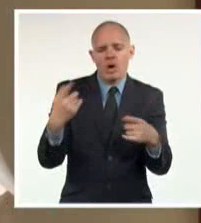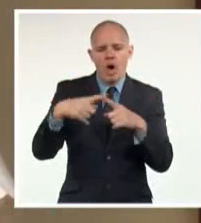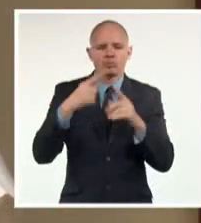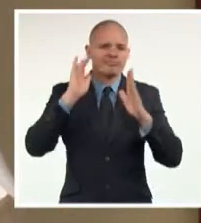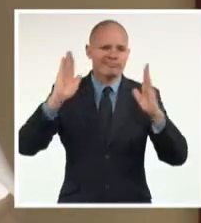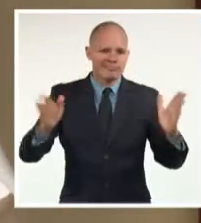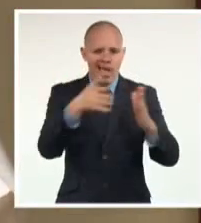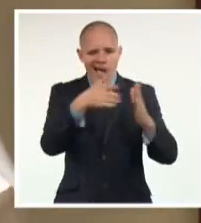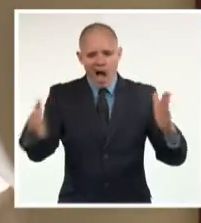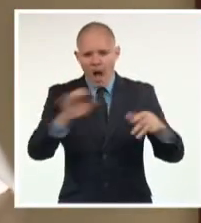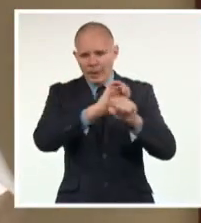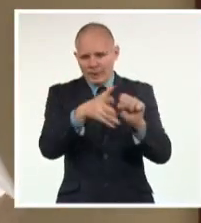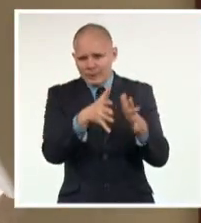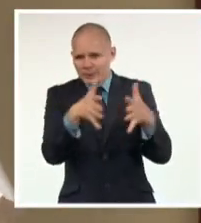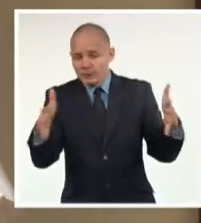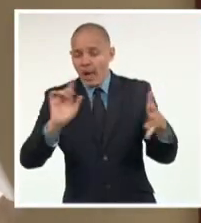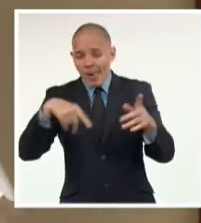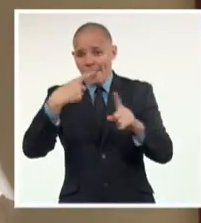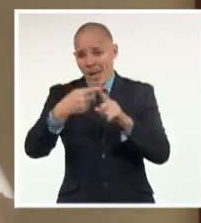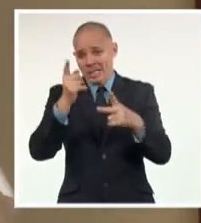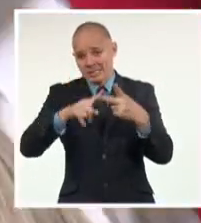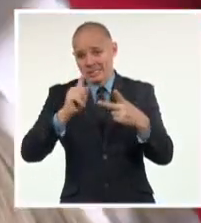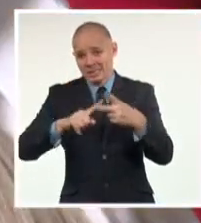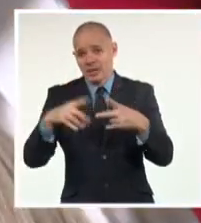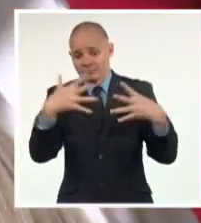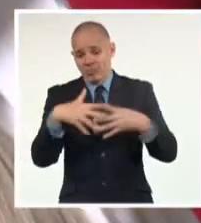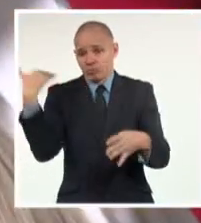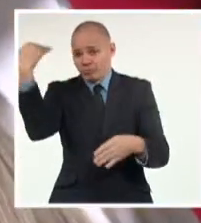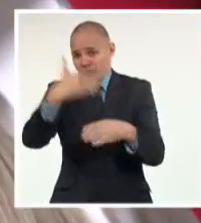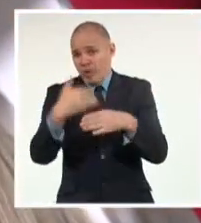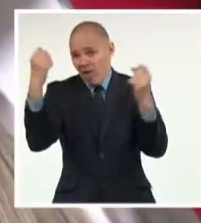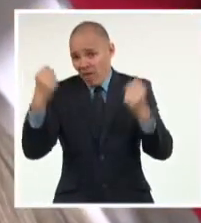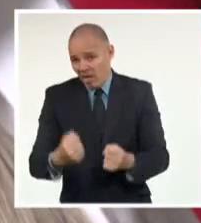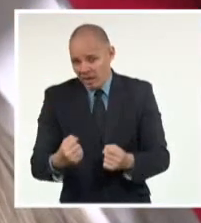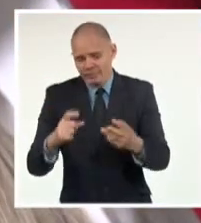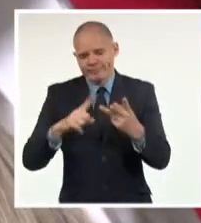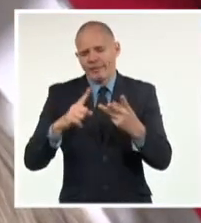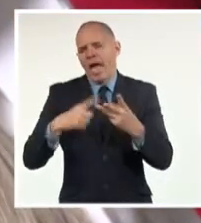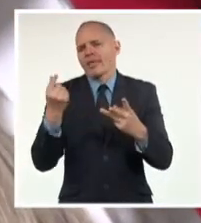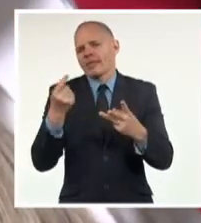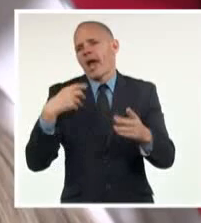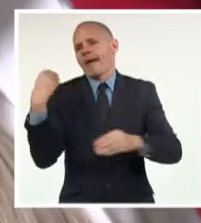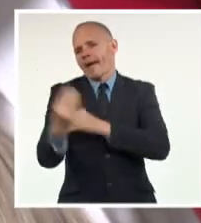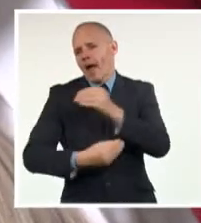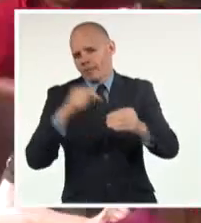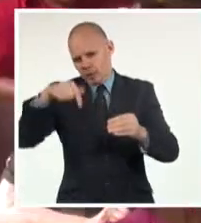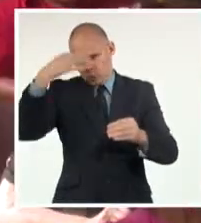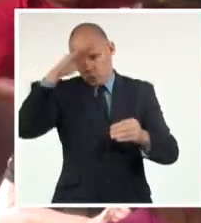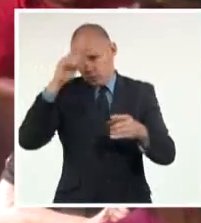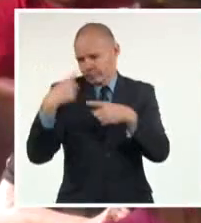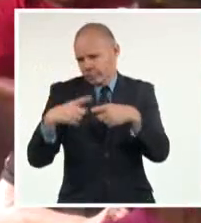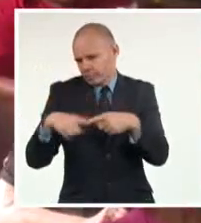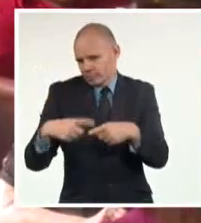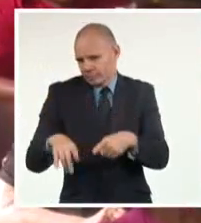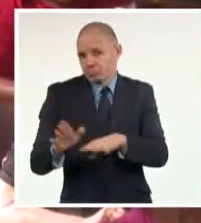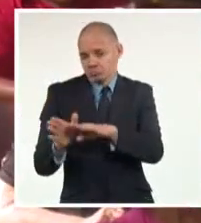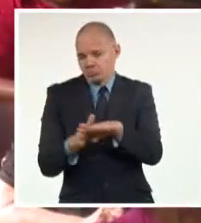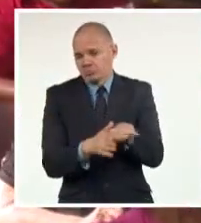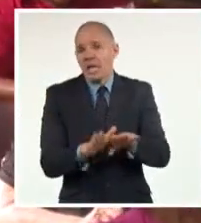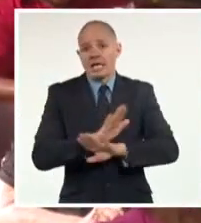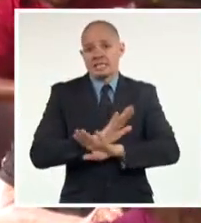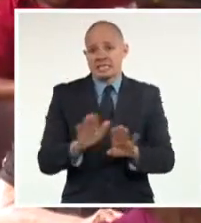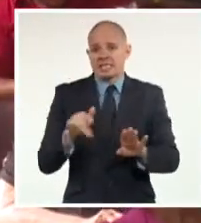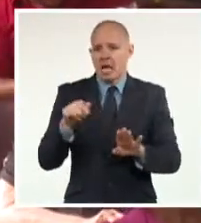el recrudecimiento del bloqueo, reordenamiento económico y complejos contextos sociales. Aquí se analizaron temas